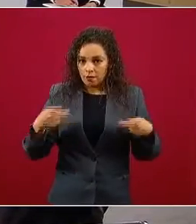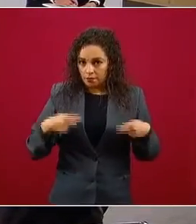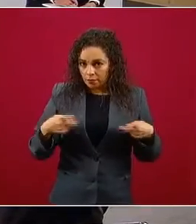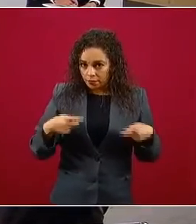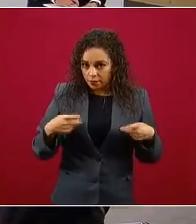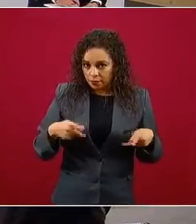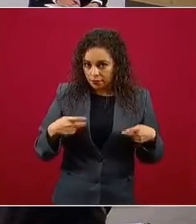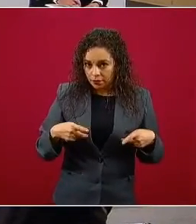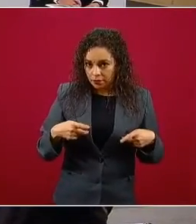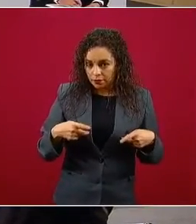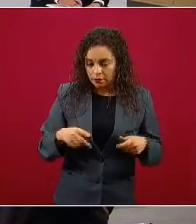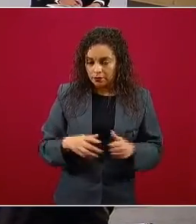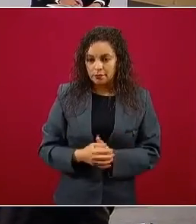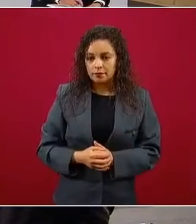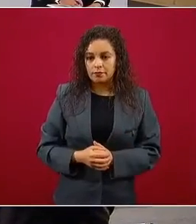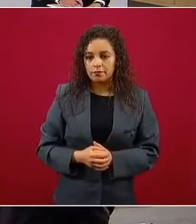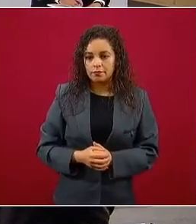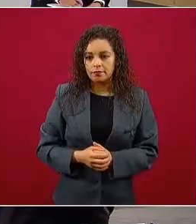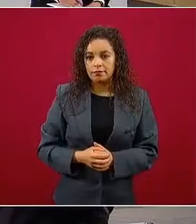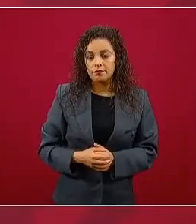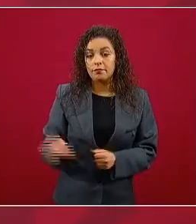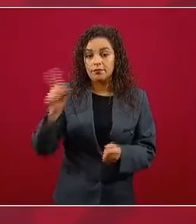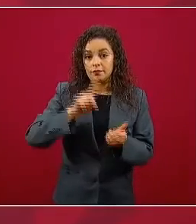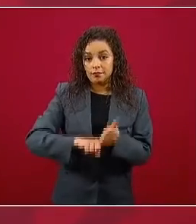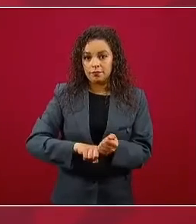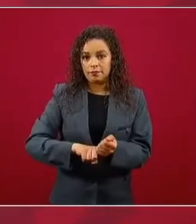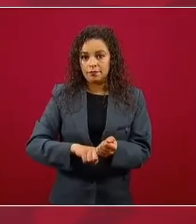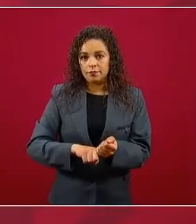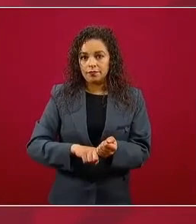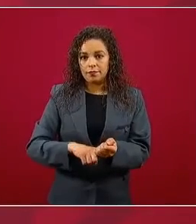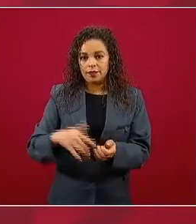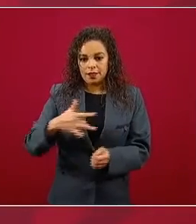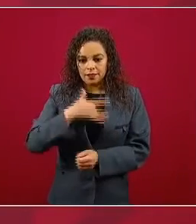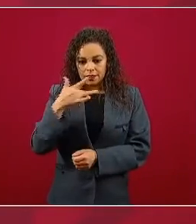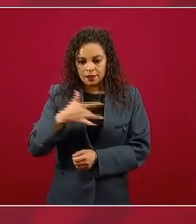en lo humanitario.